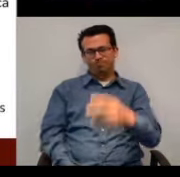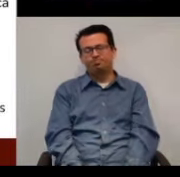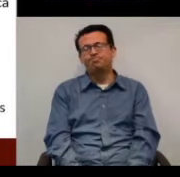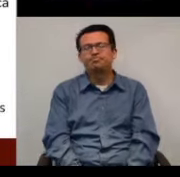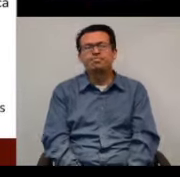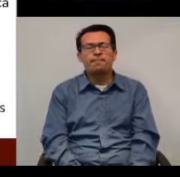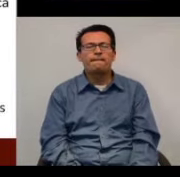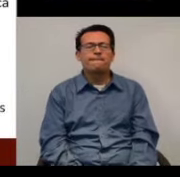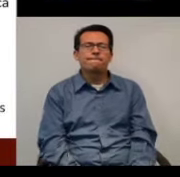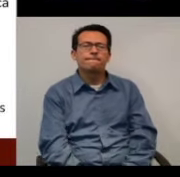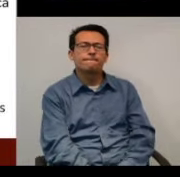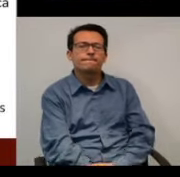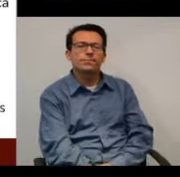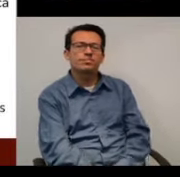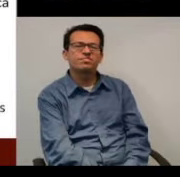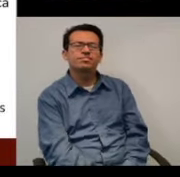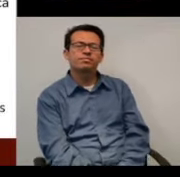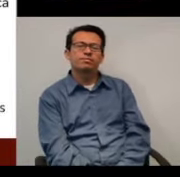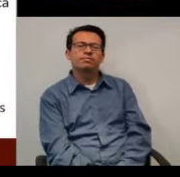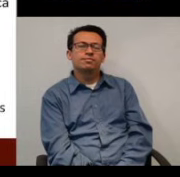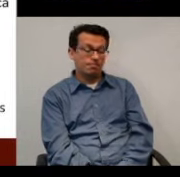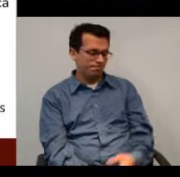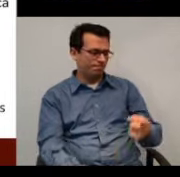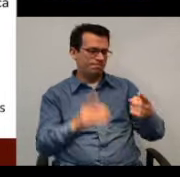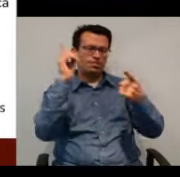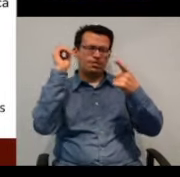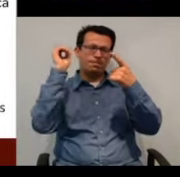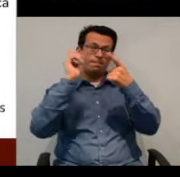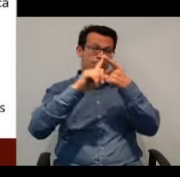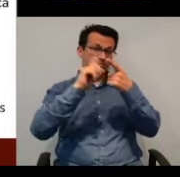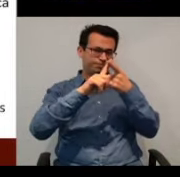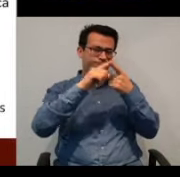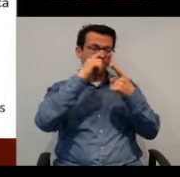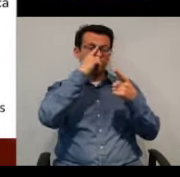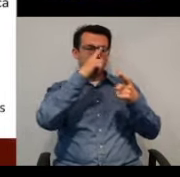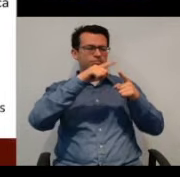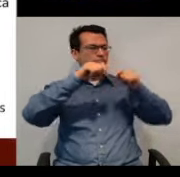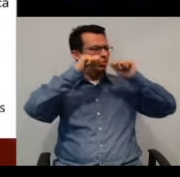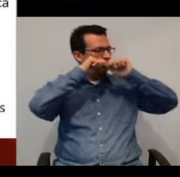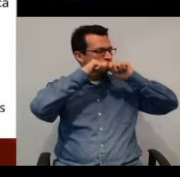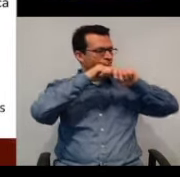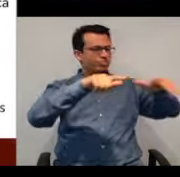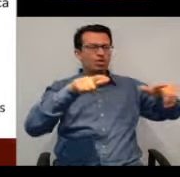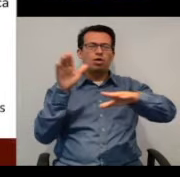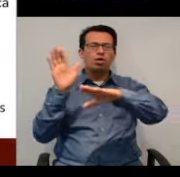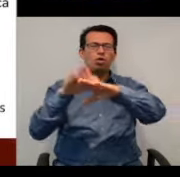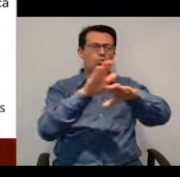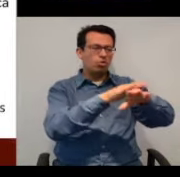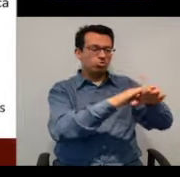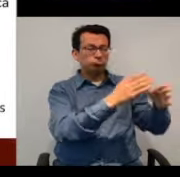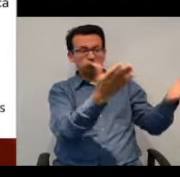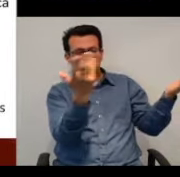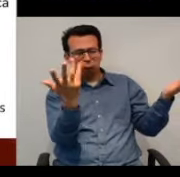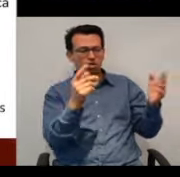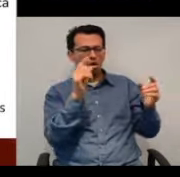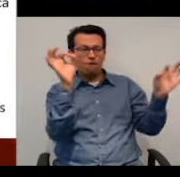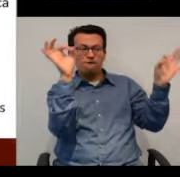hasta ahora. La primera es la convocatoria de programas académicos con enfoque de educación inclusiva,